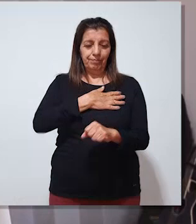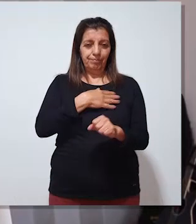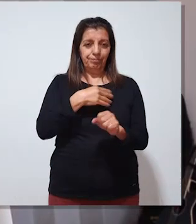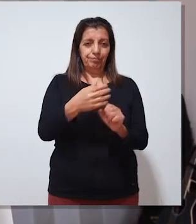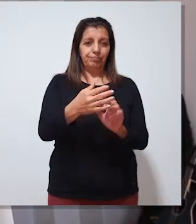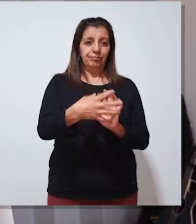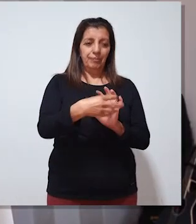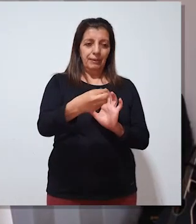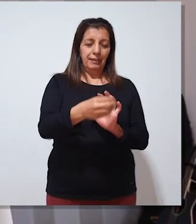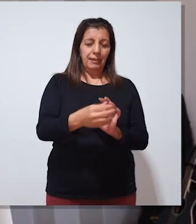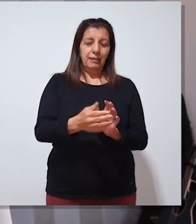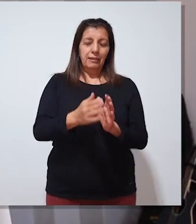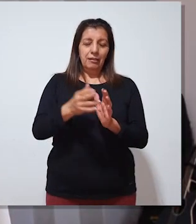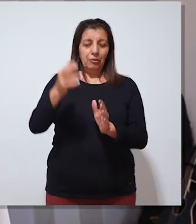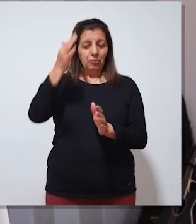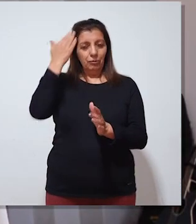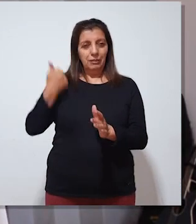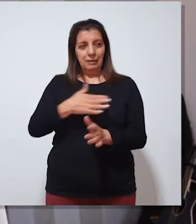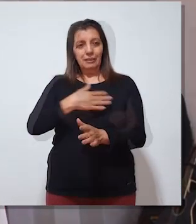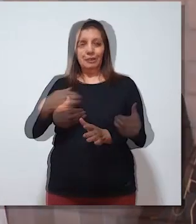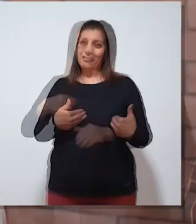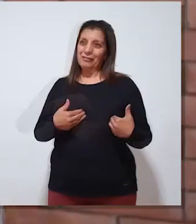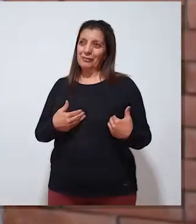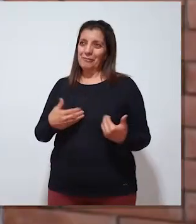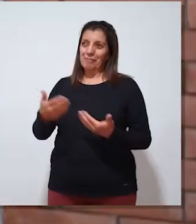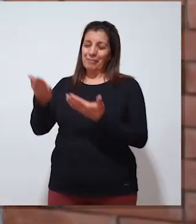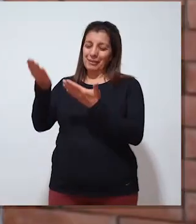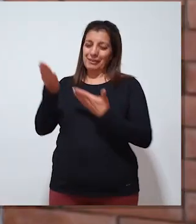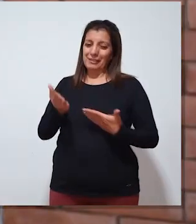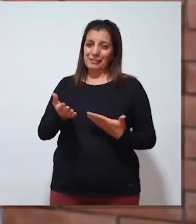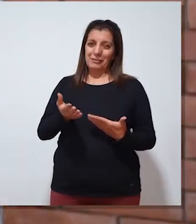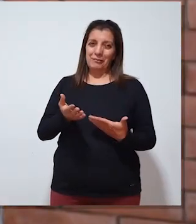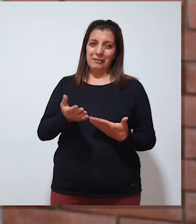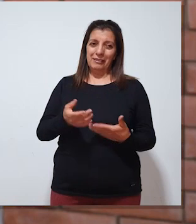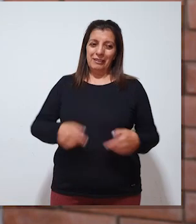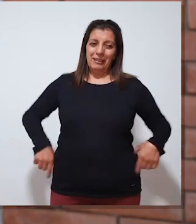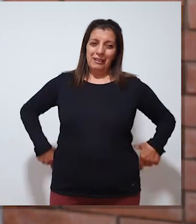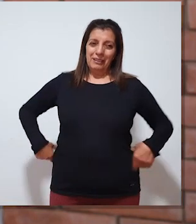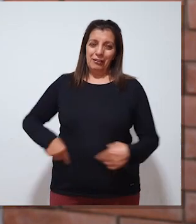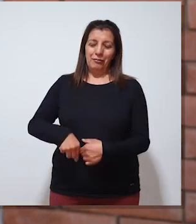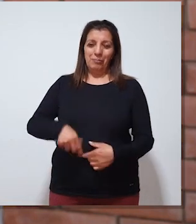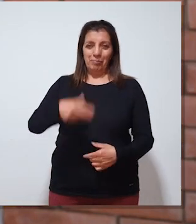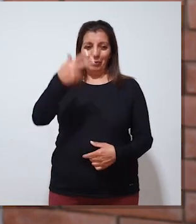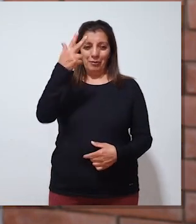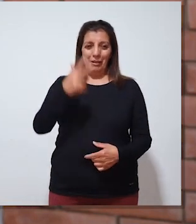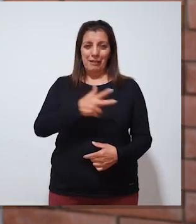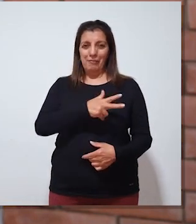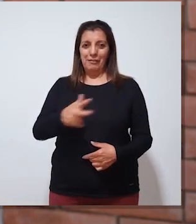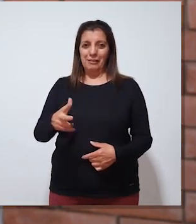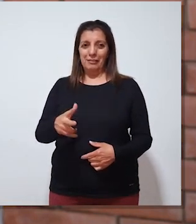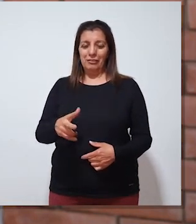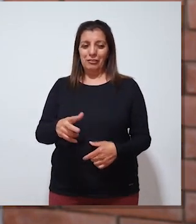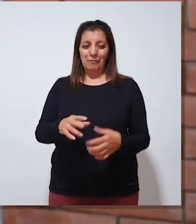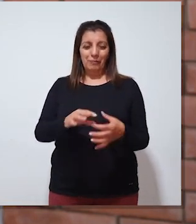nosotros. Dispongamos nuestro corazón para recibir de nuestro arzobispo la bendición con indulgencia